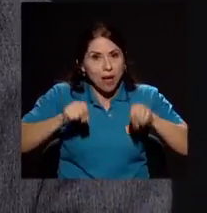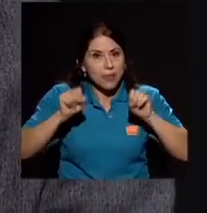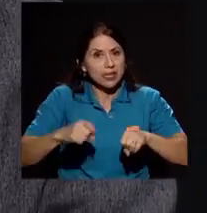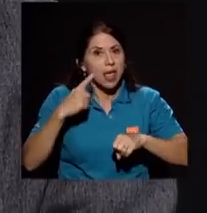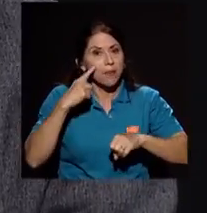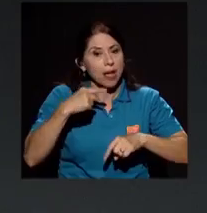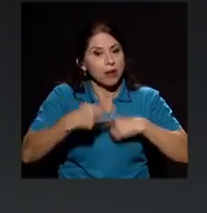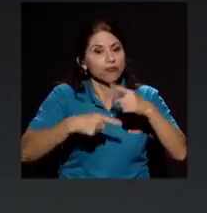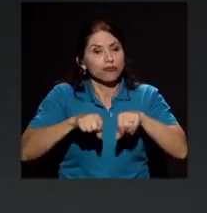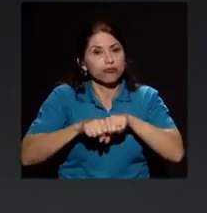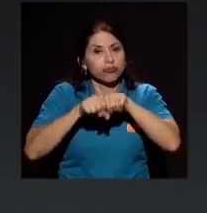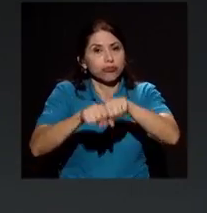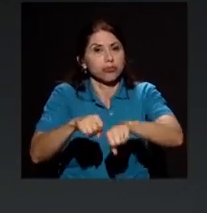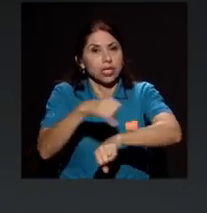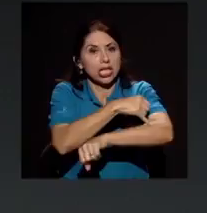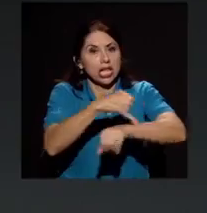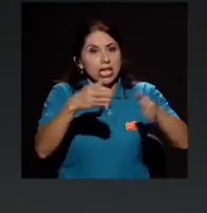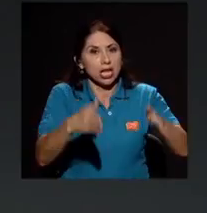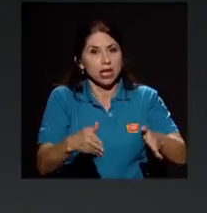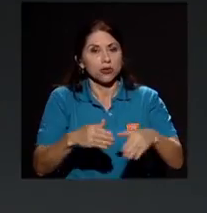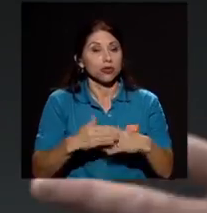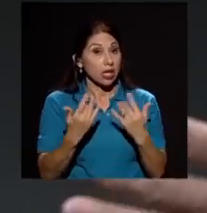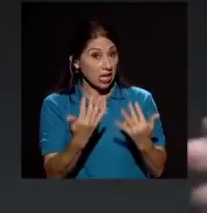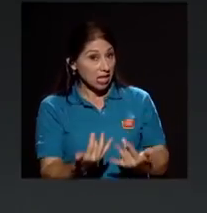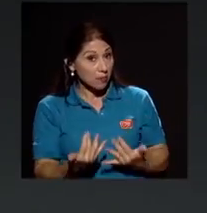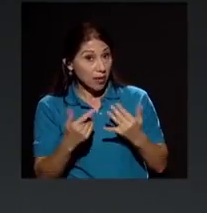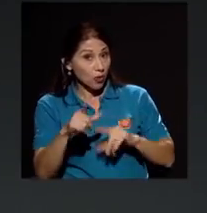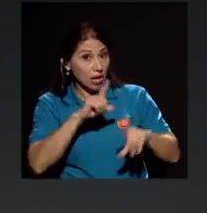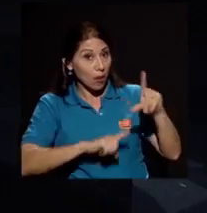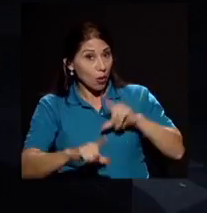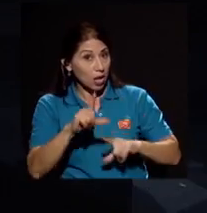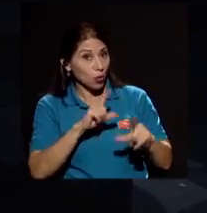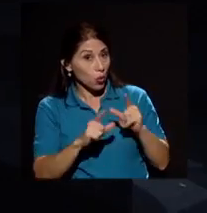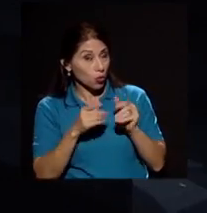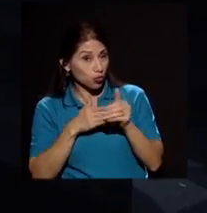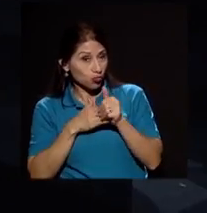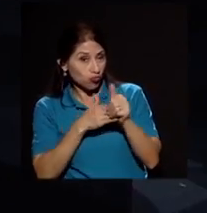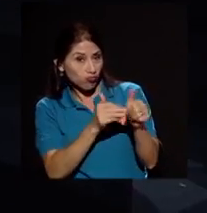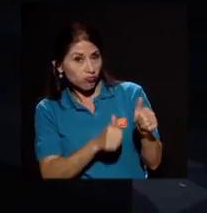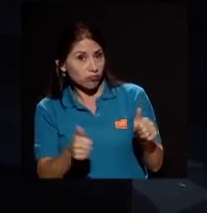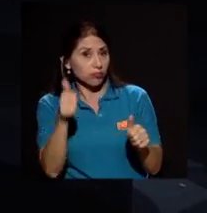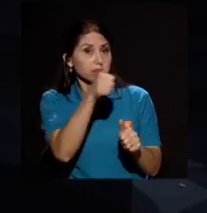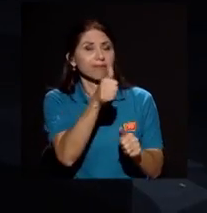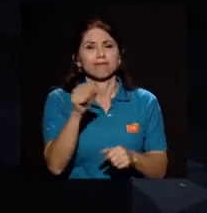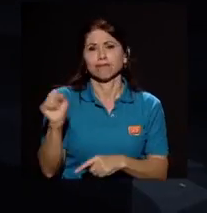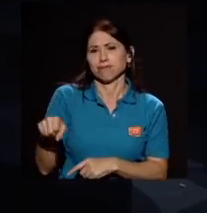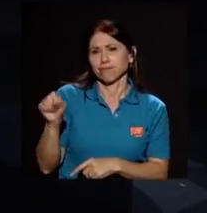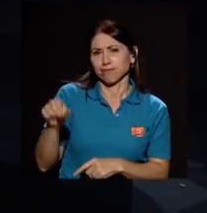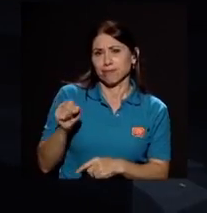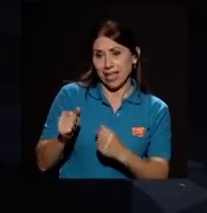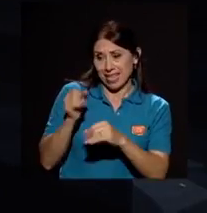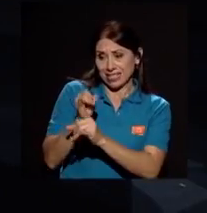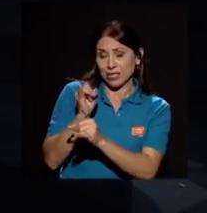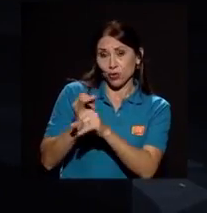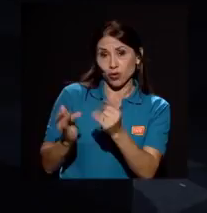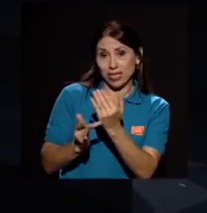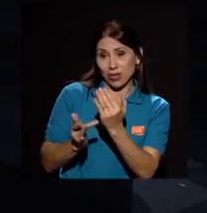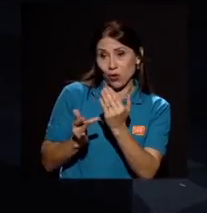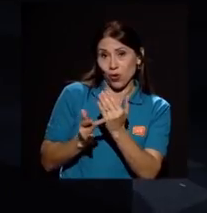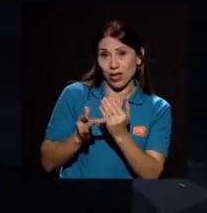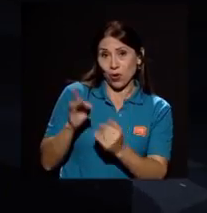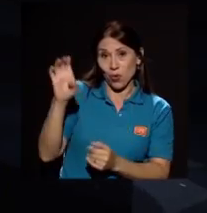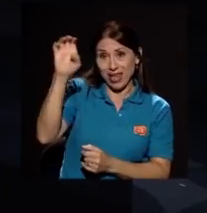y espero que laboratorios de primer primer mundo van a es no al tecnológico lo acaban de certificar en